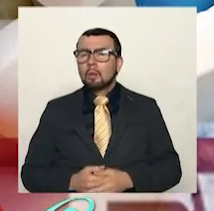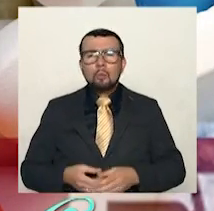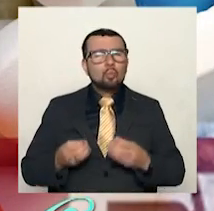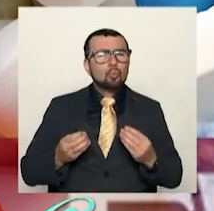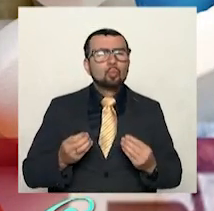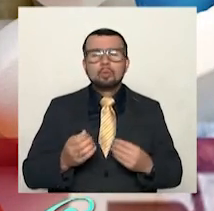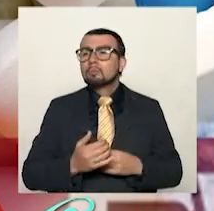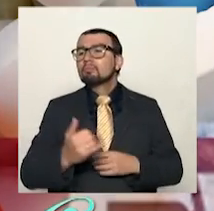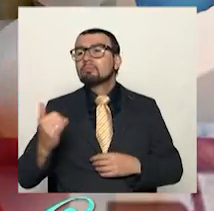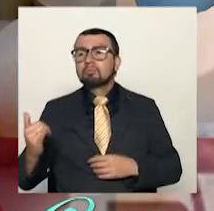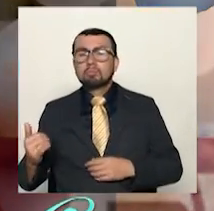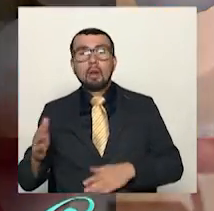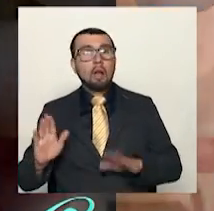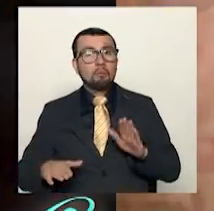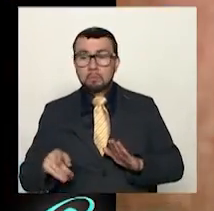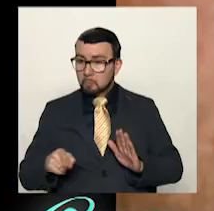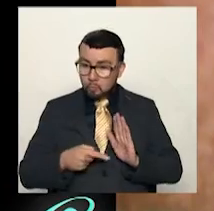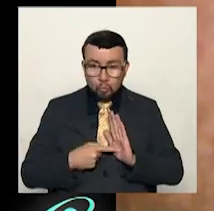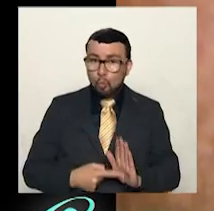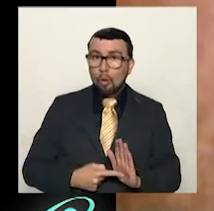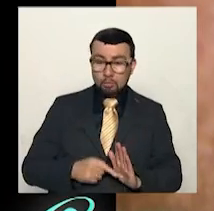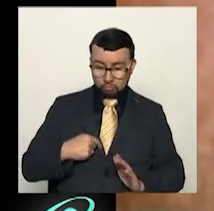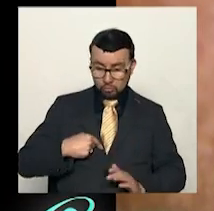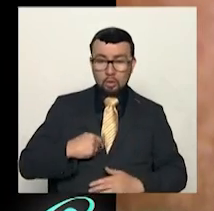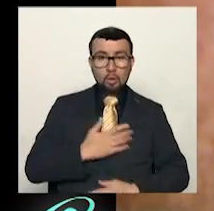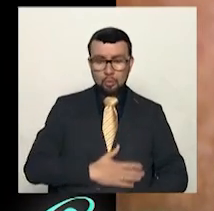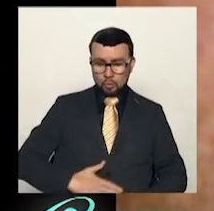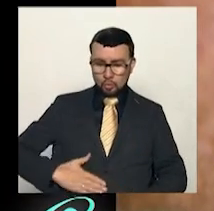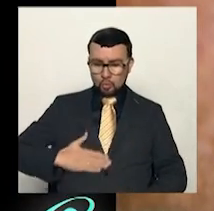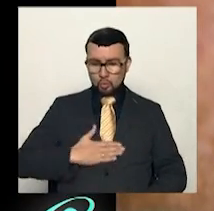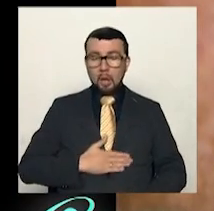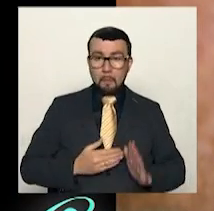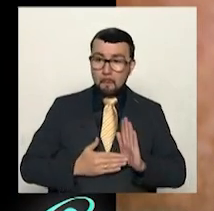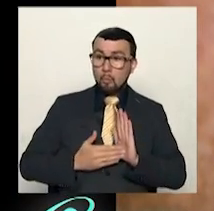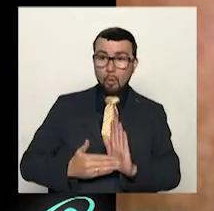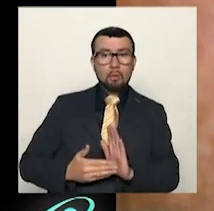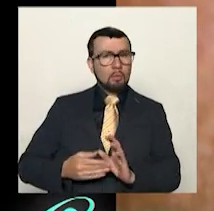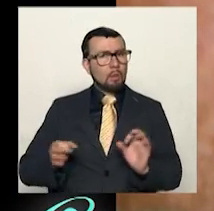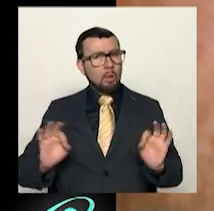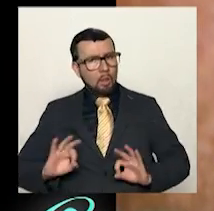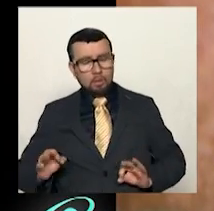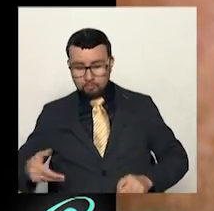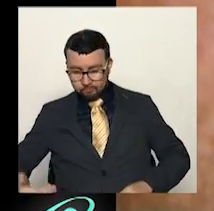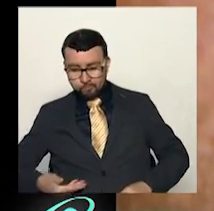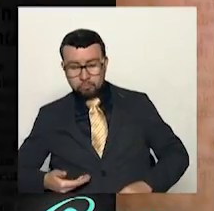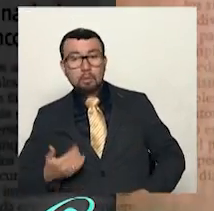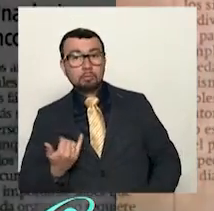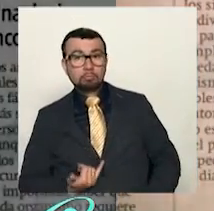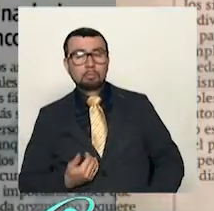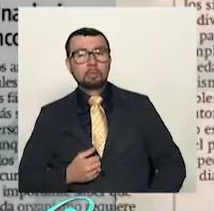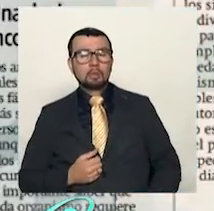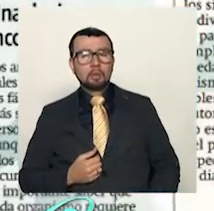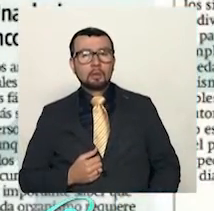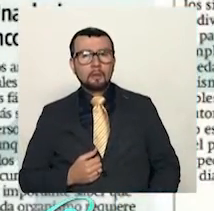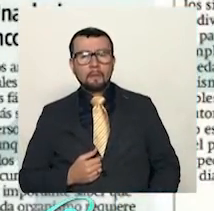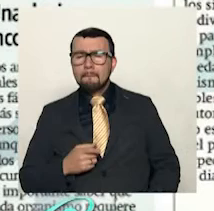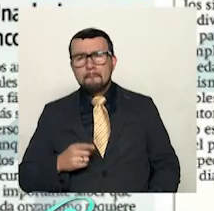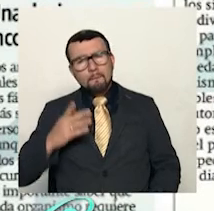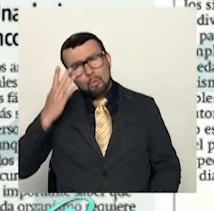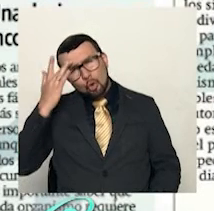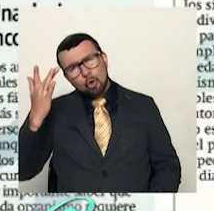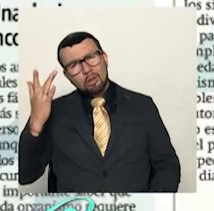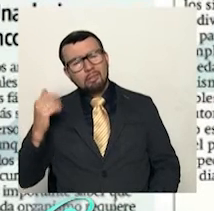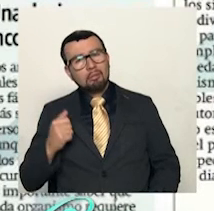de ellos ni siquiera se manifiestan a nivel abdominal y son del abdomen. ¿En qué consiste o por qué,